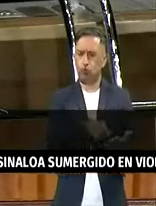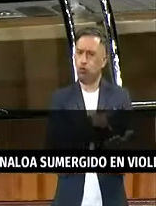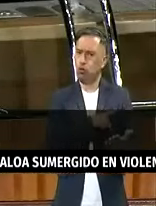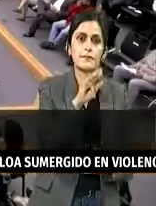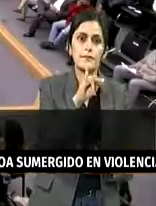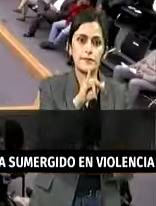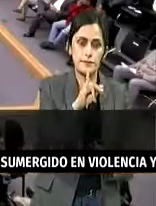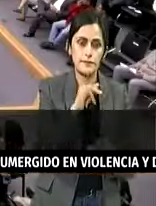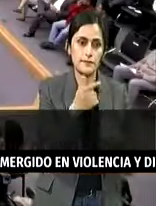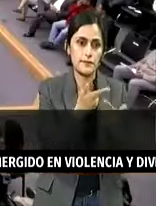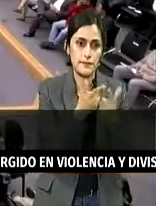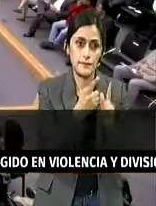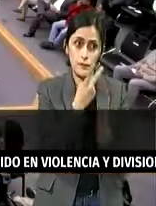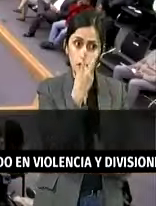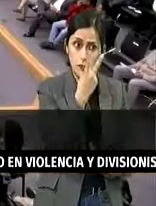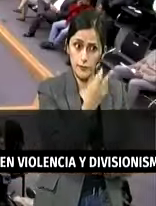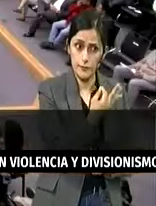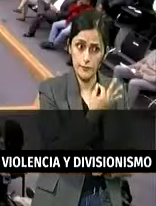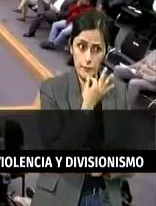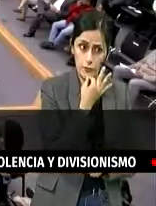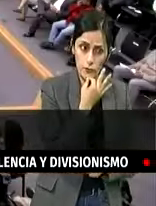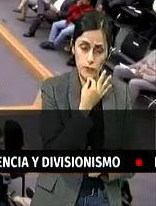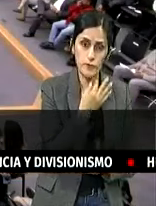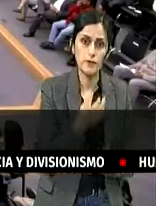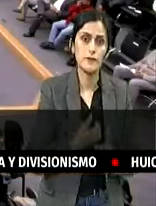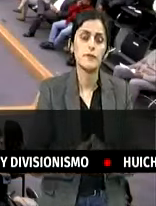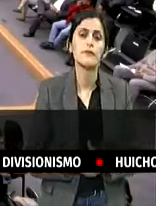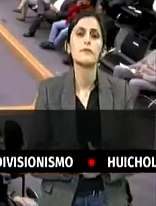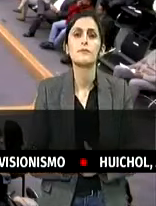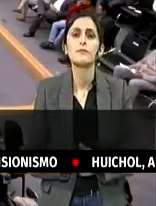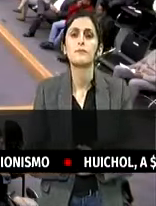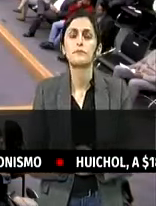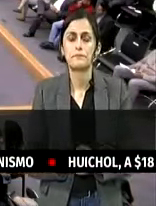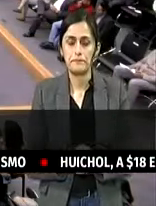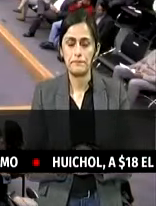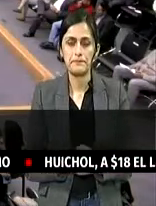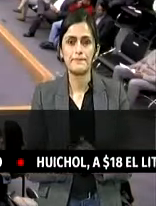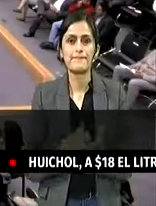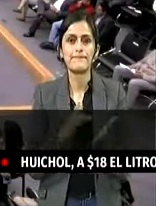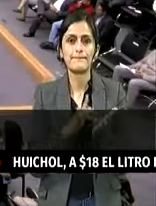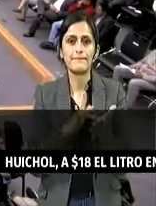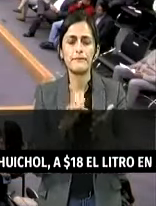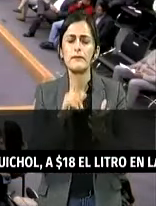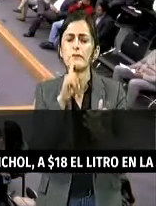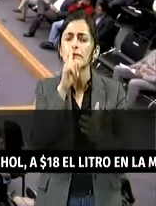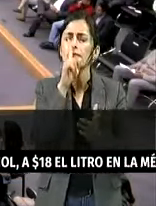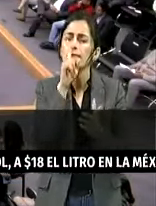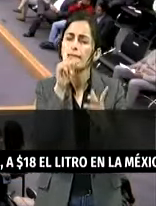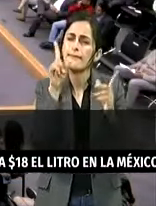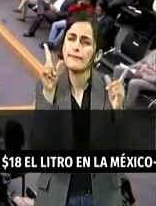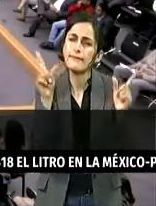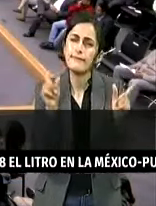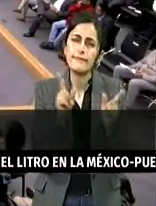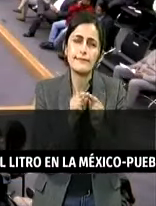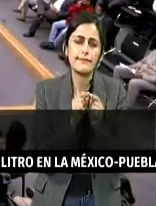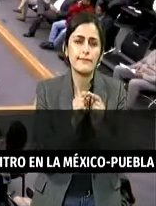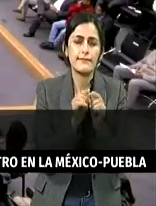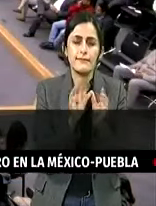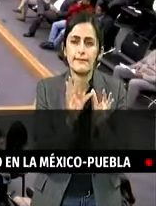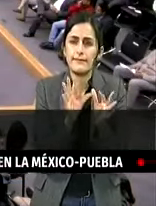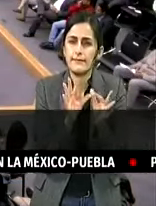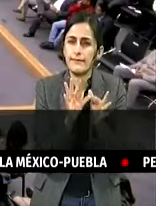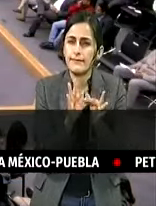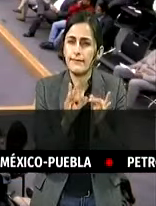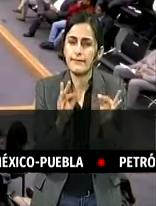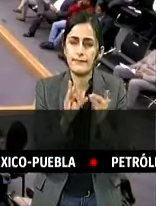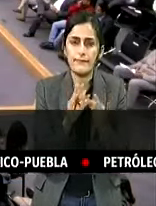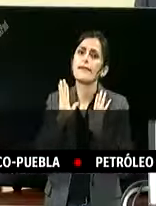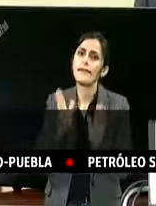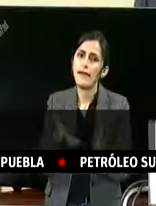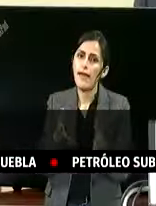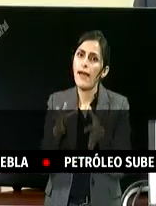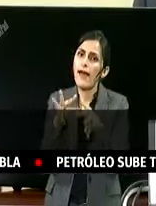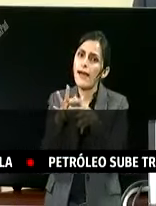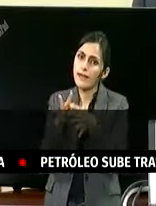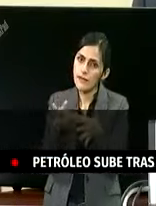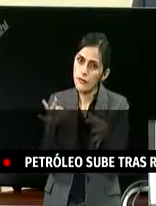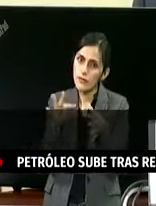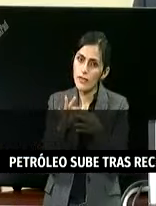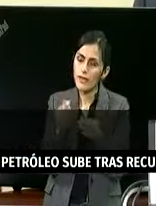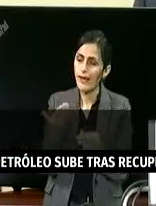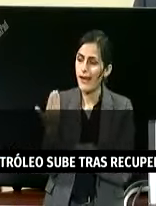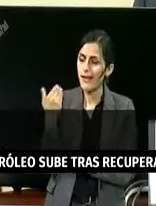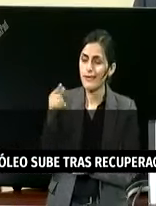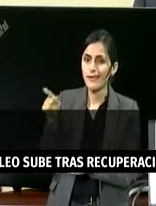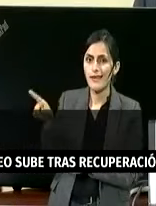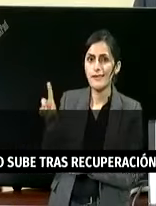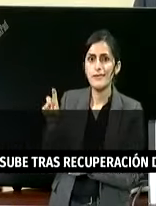sola y con sus aliados dispondría de mayoría calificada en la Cámara de Diputados, no así en la Cámara de Senadores. ¿No